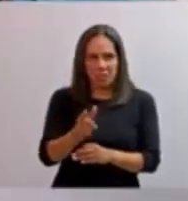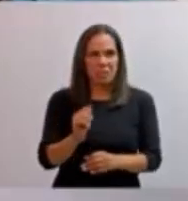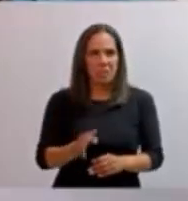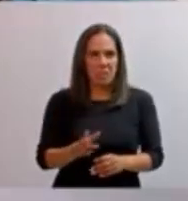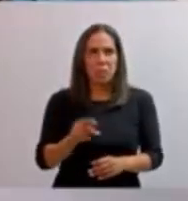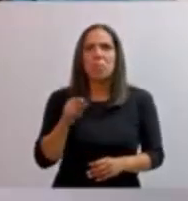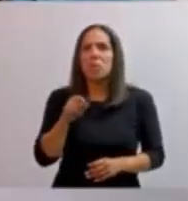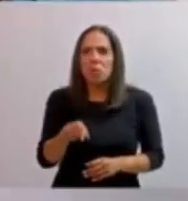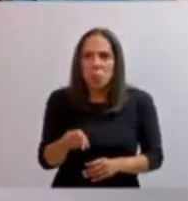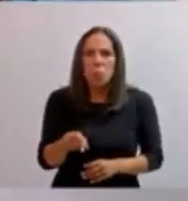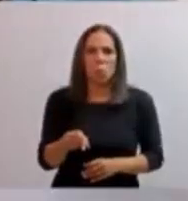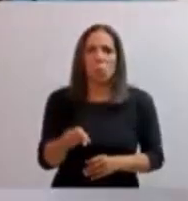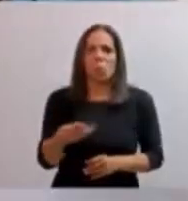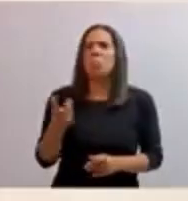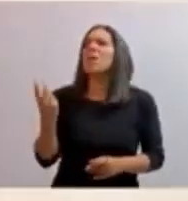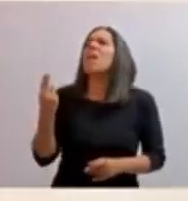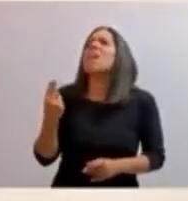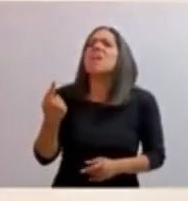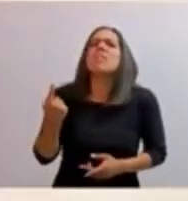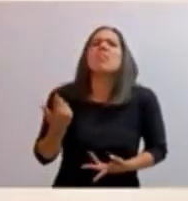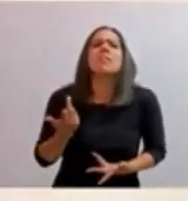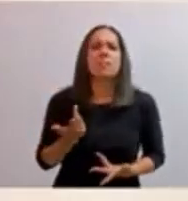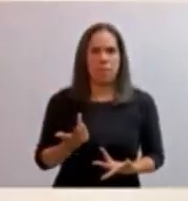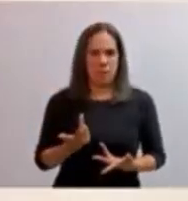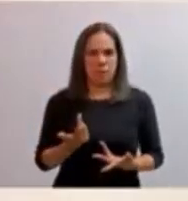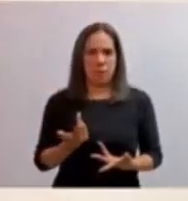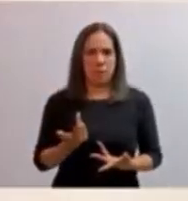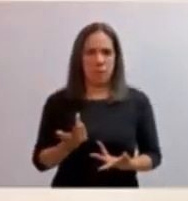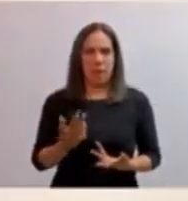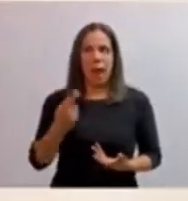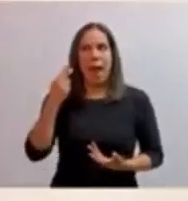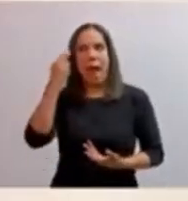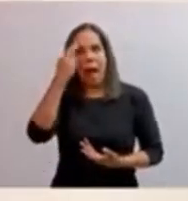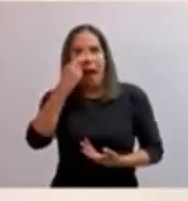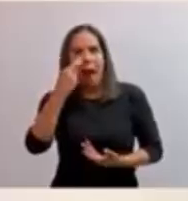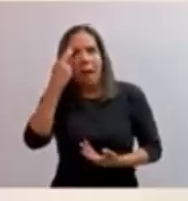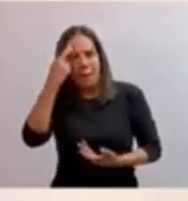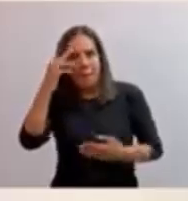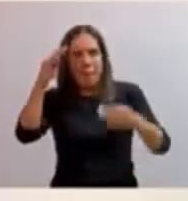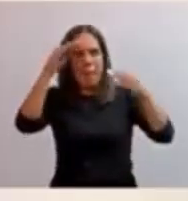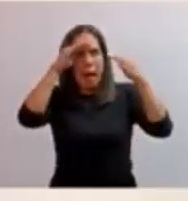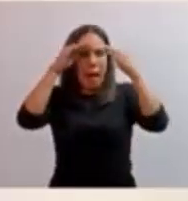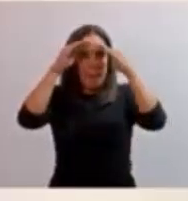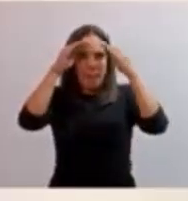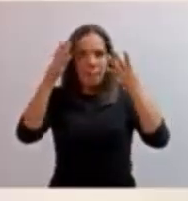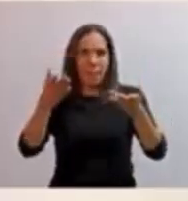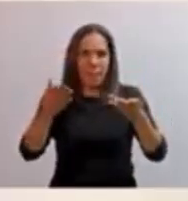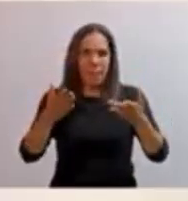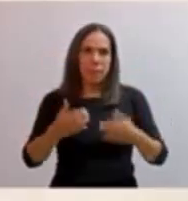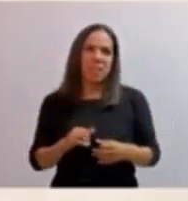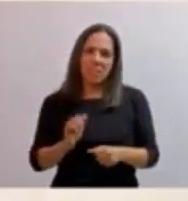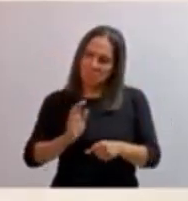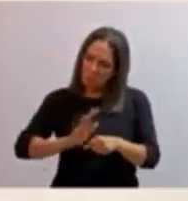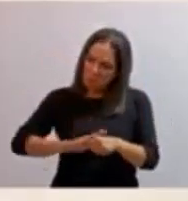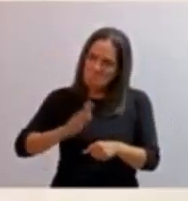sus necesidades y reflexionar sobre ellas. Entonces fue una oportunidad para las escuelas como para notar aún más esta